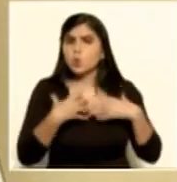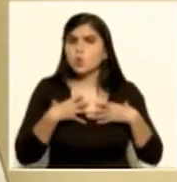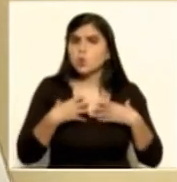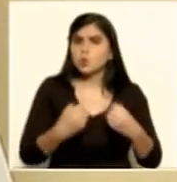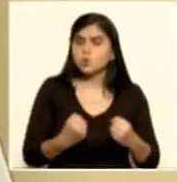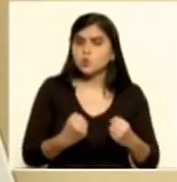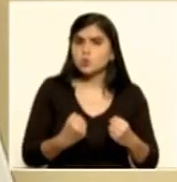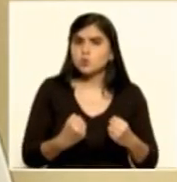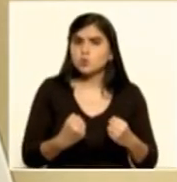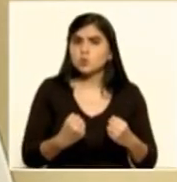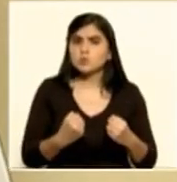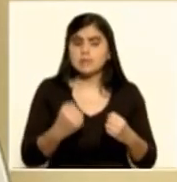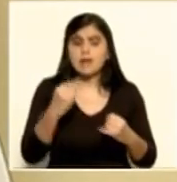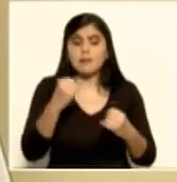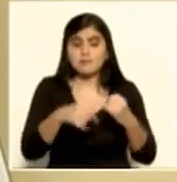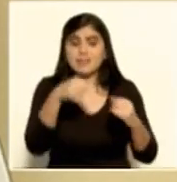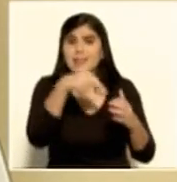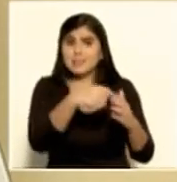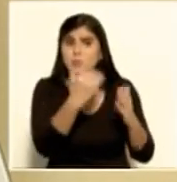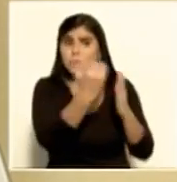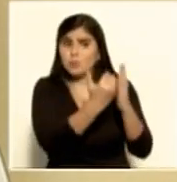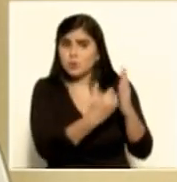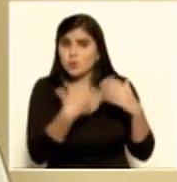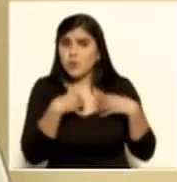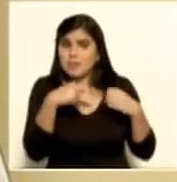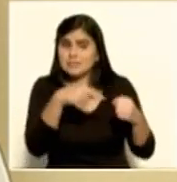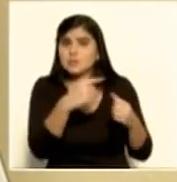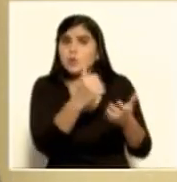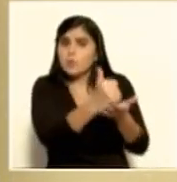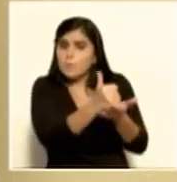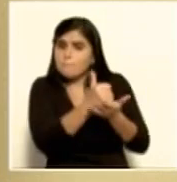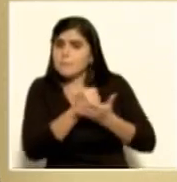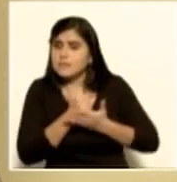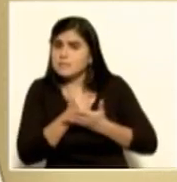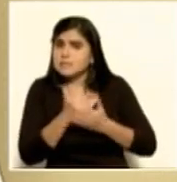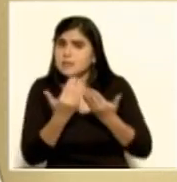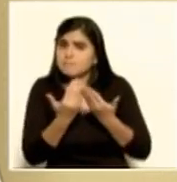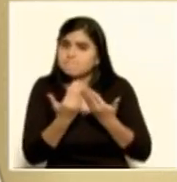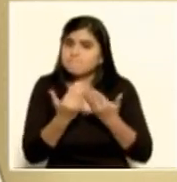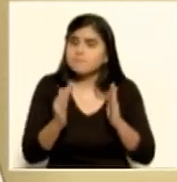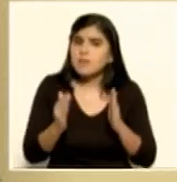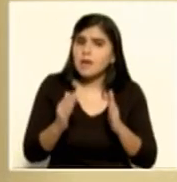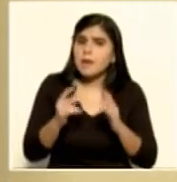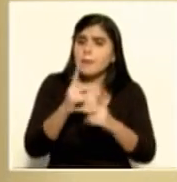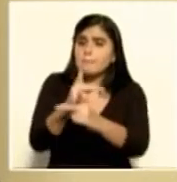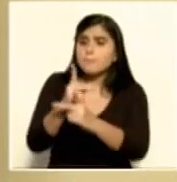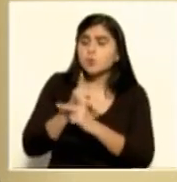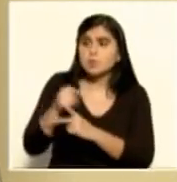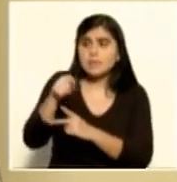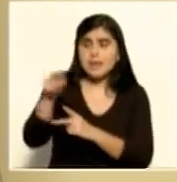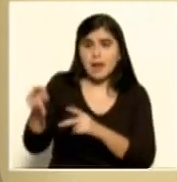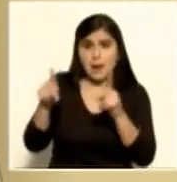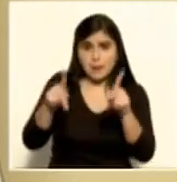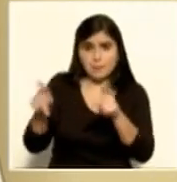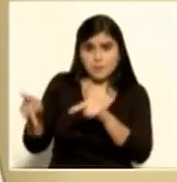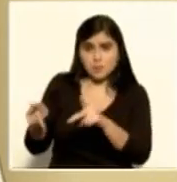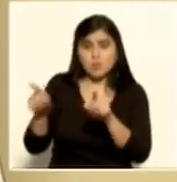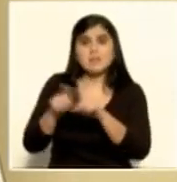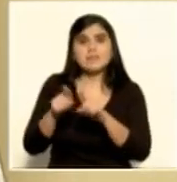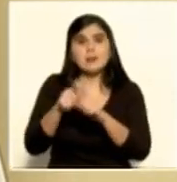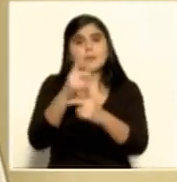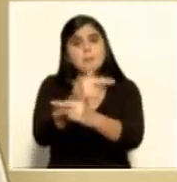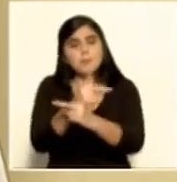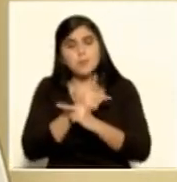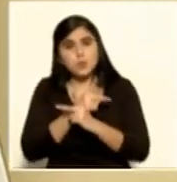al final lo que nos va a ayudar a mantenernos abiertos y a poder proteger tanto a las personas como al tejido